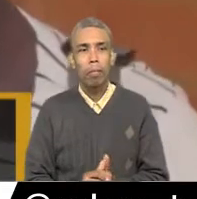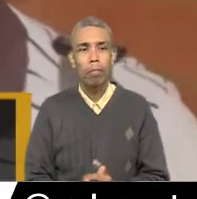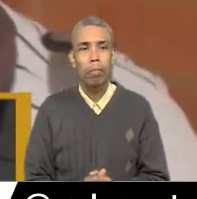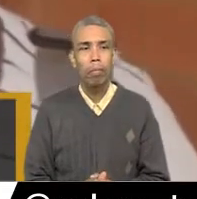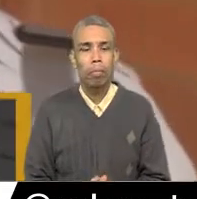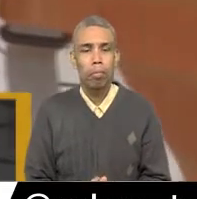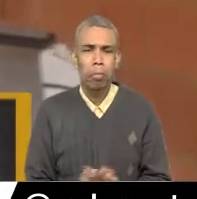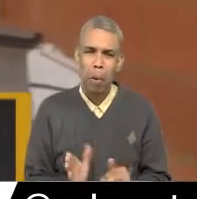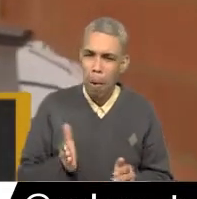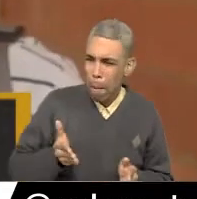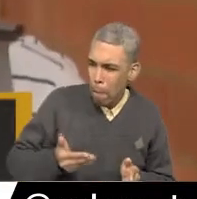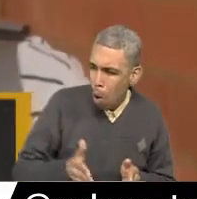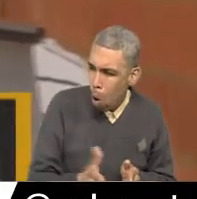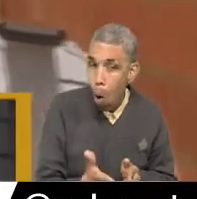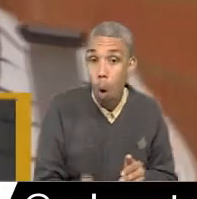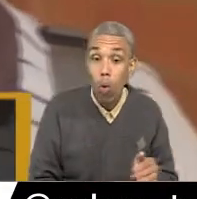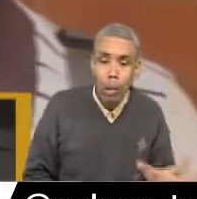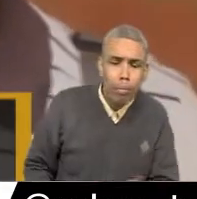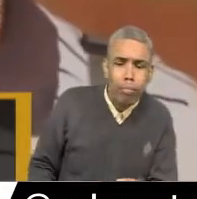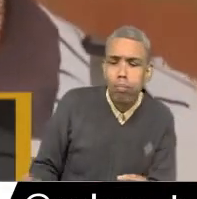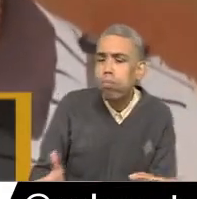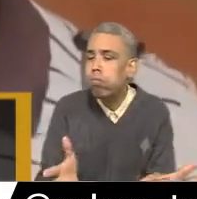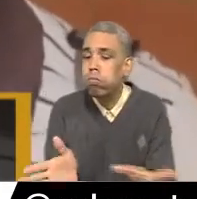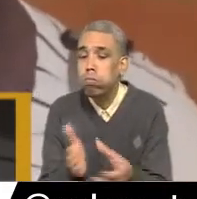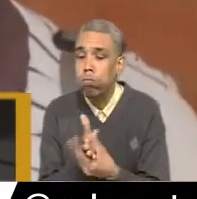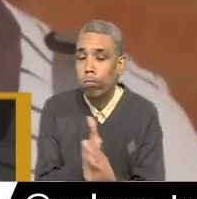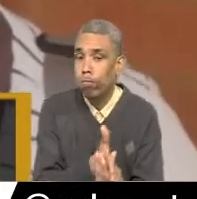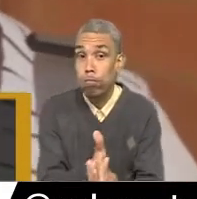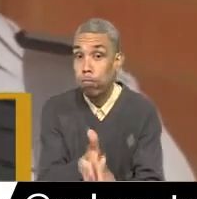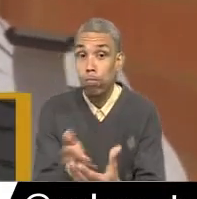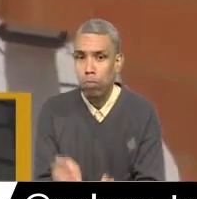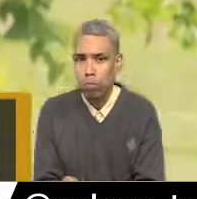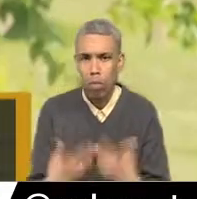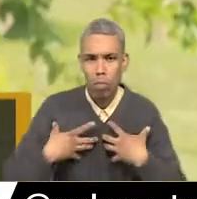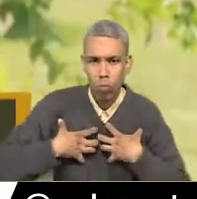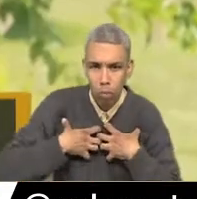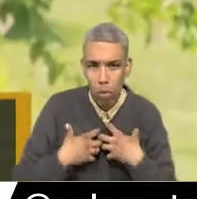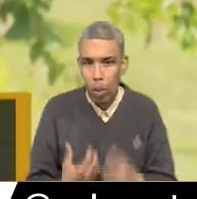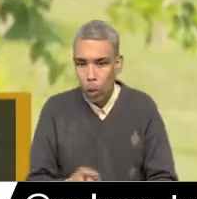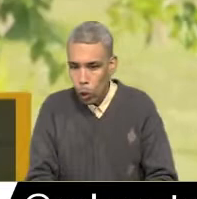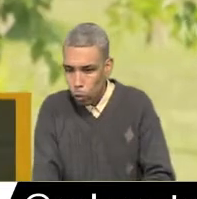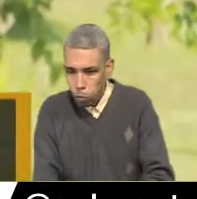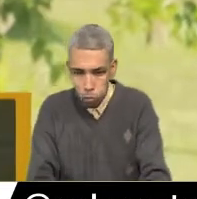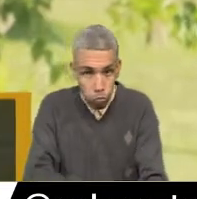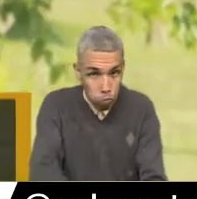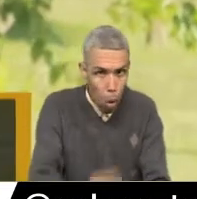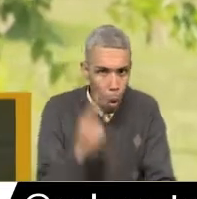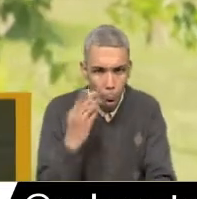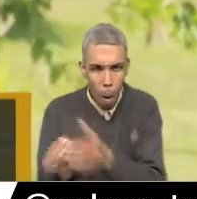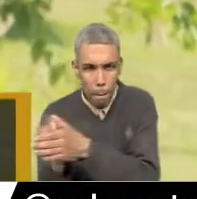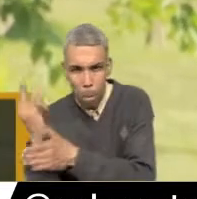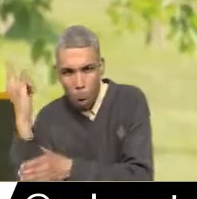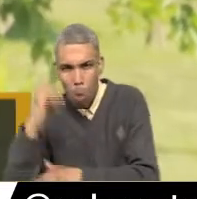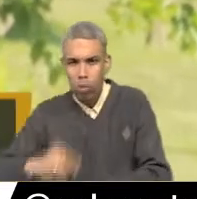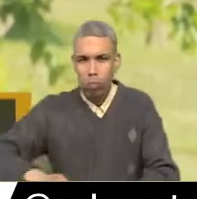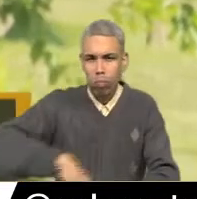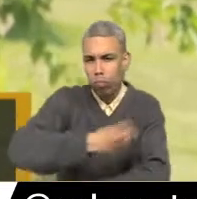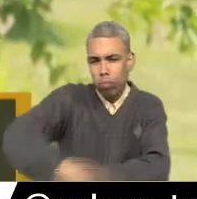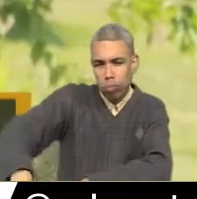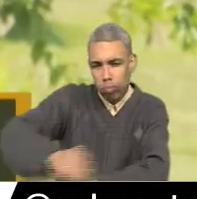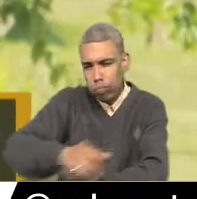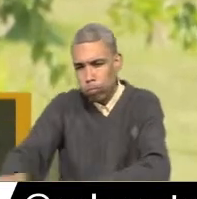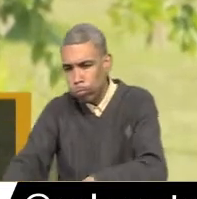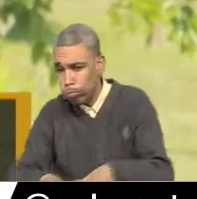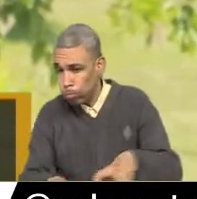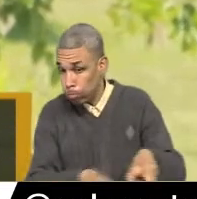los peces, al agua, a la fauna, en relación con los cultivos. Las comunidades divididas en